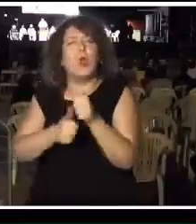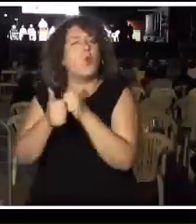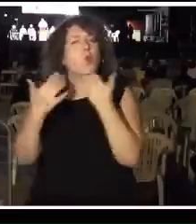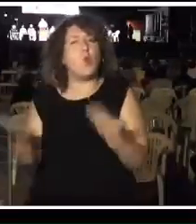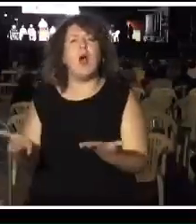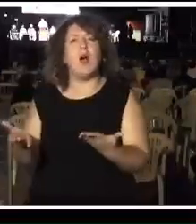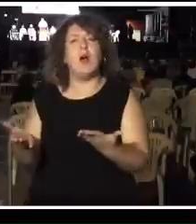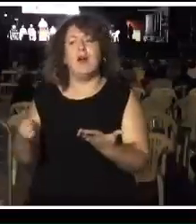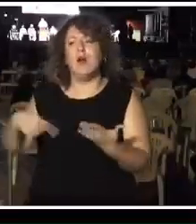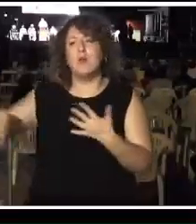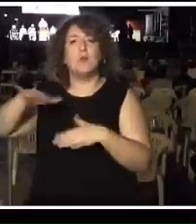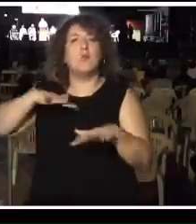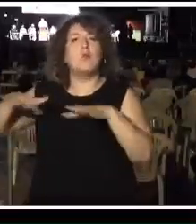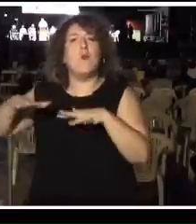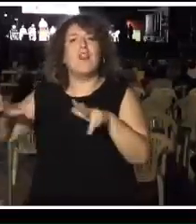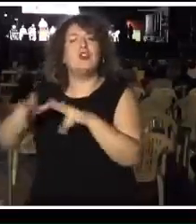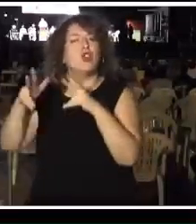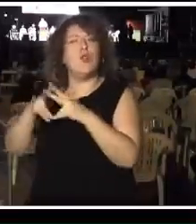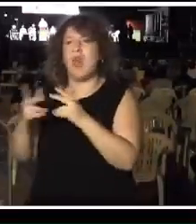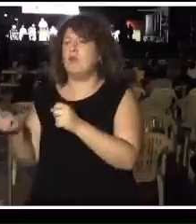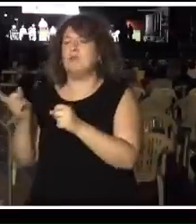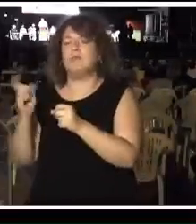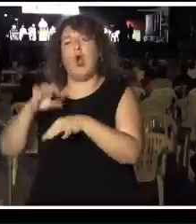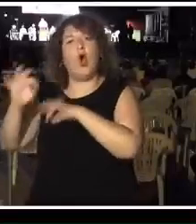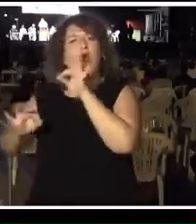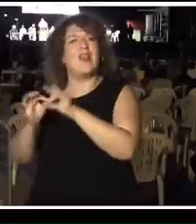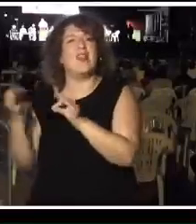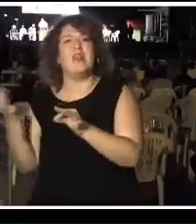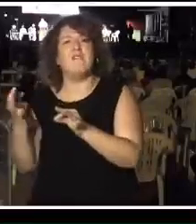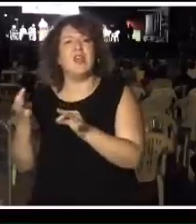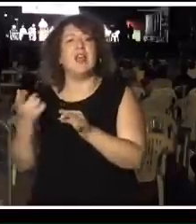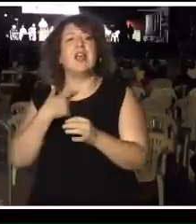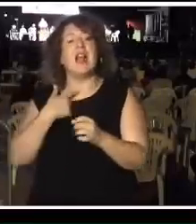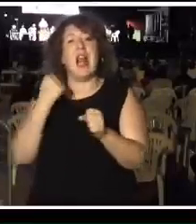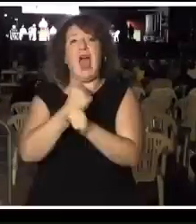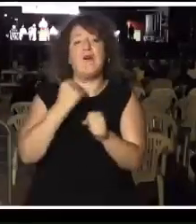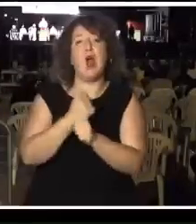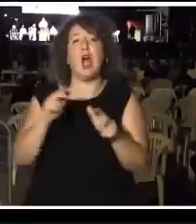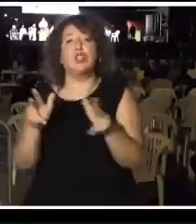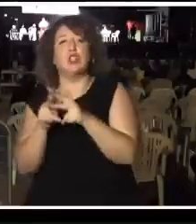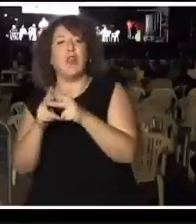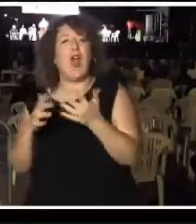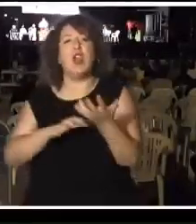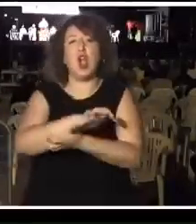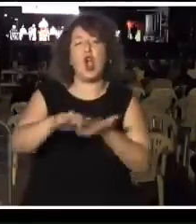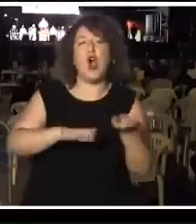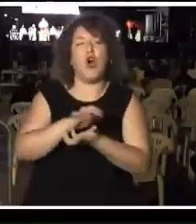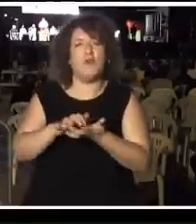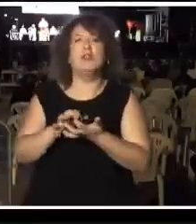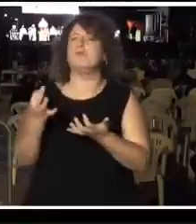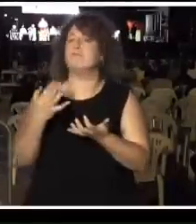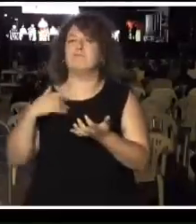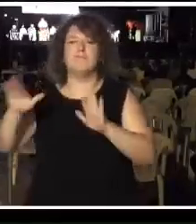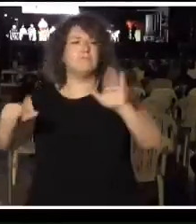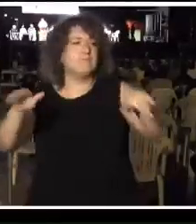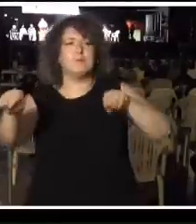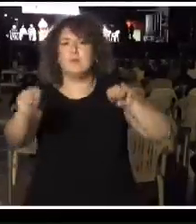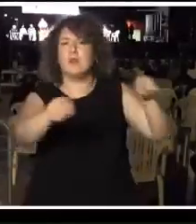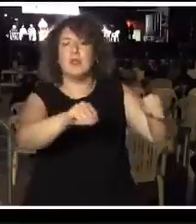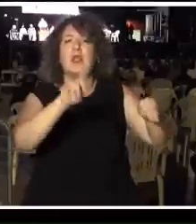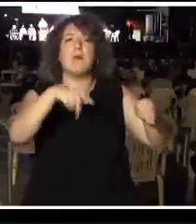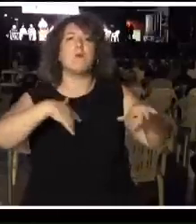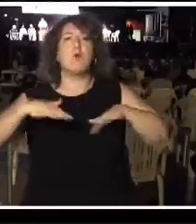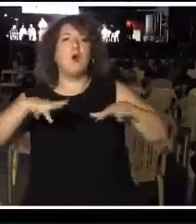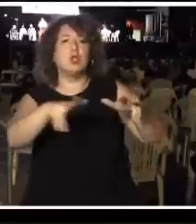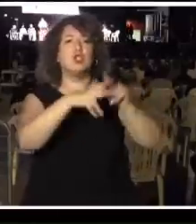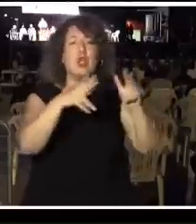organizar la movilización social y el conflicto social y laboral junto a movimientos sociales y sindicatos. Y de